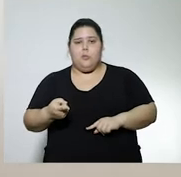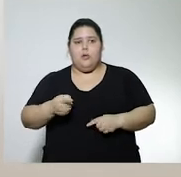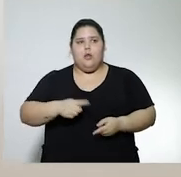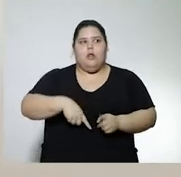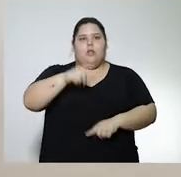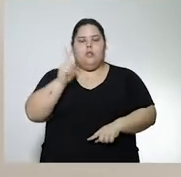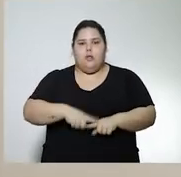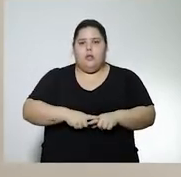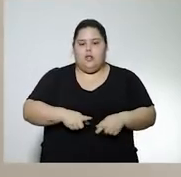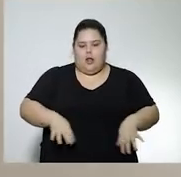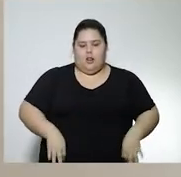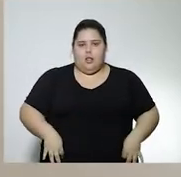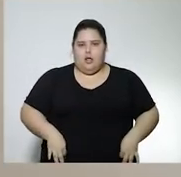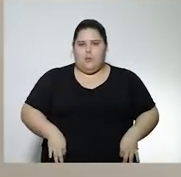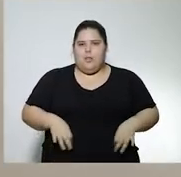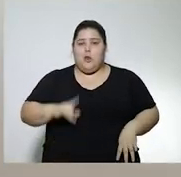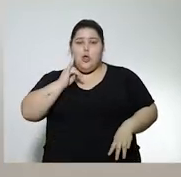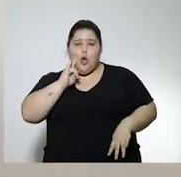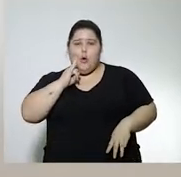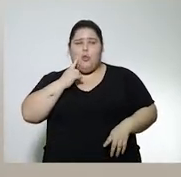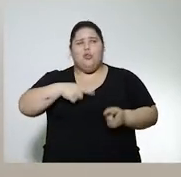que estamos todo el día,